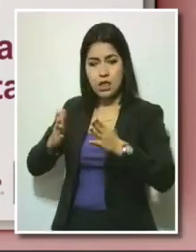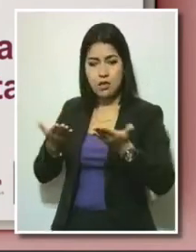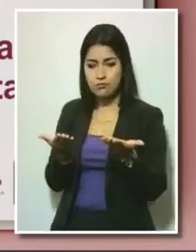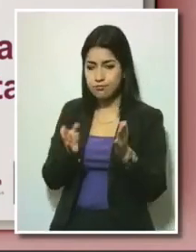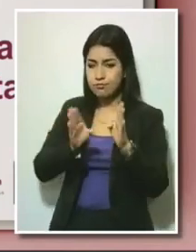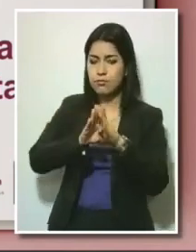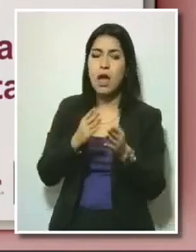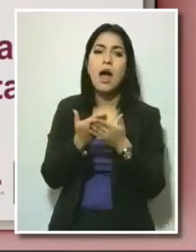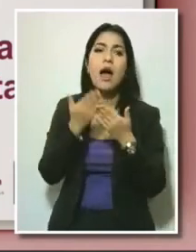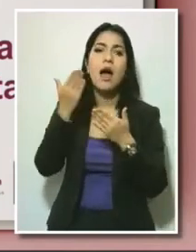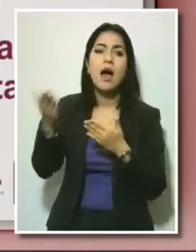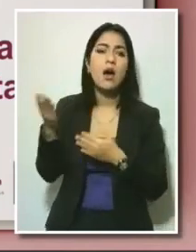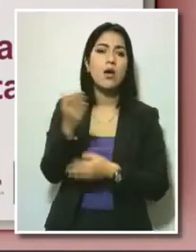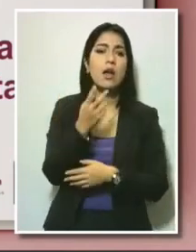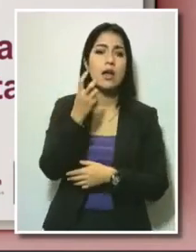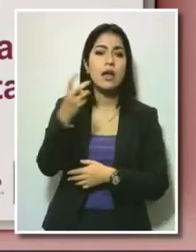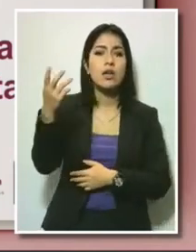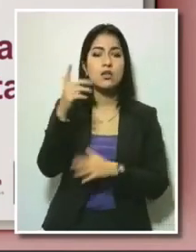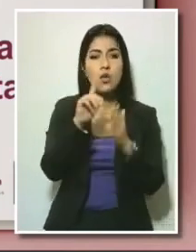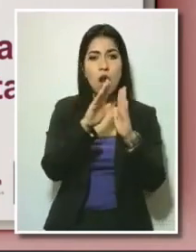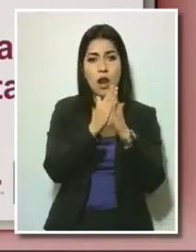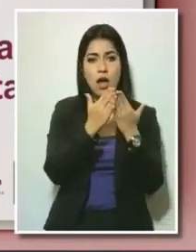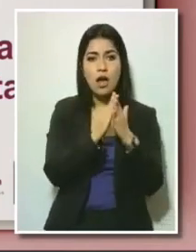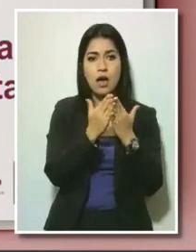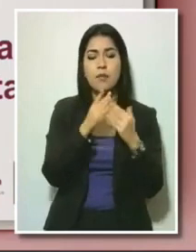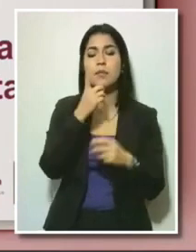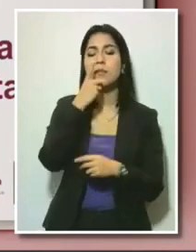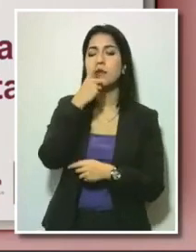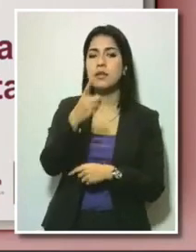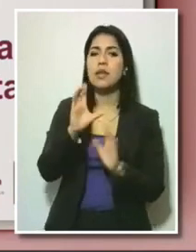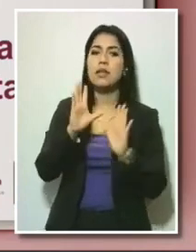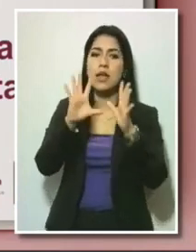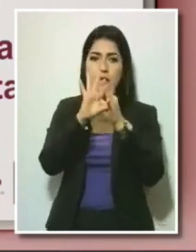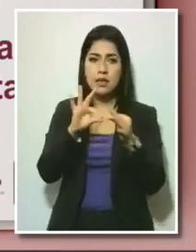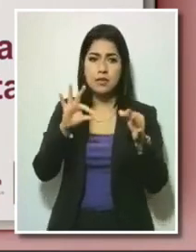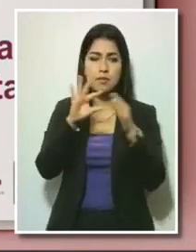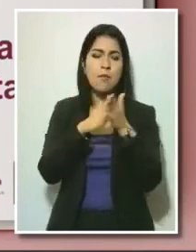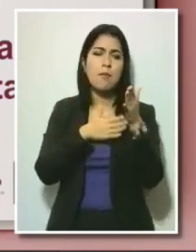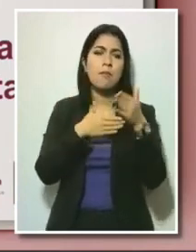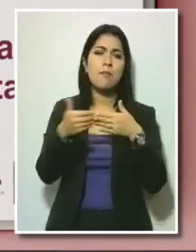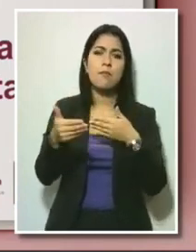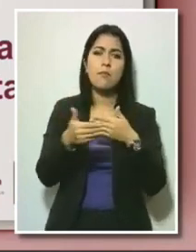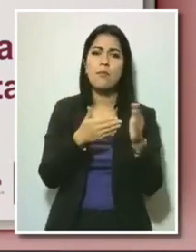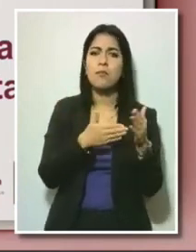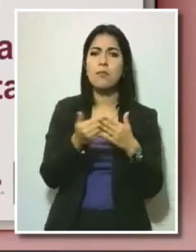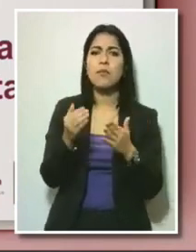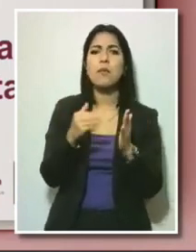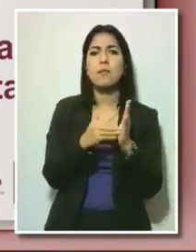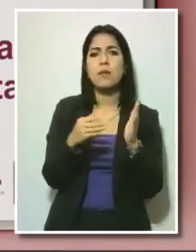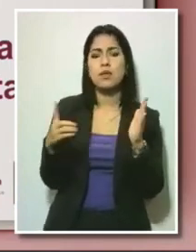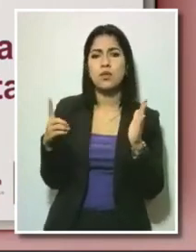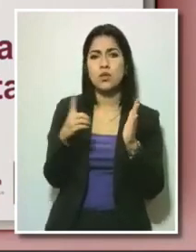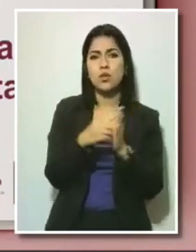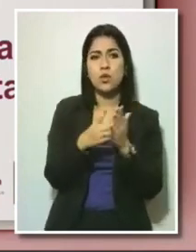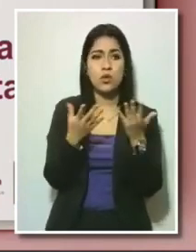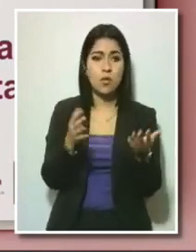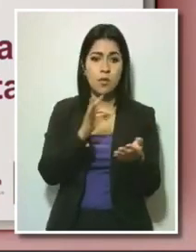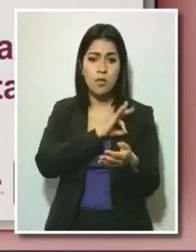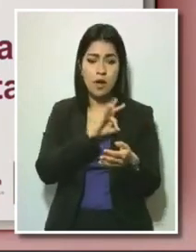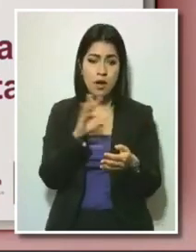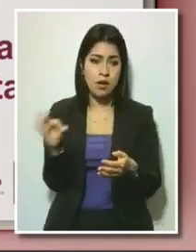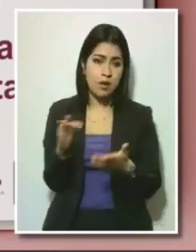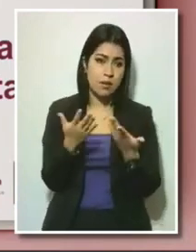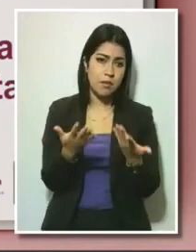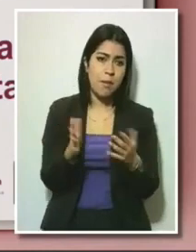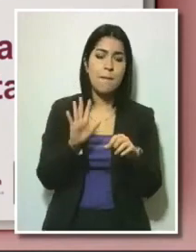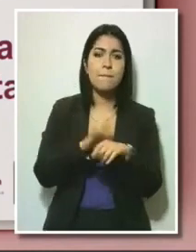los libros tienen que ver, aquí la maestra Carmen comentará más, con un modelo y una visión pedagógica y didáctica